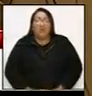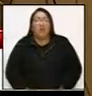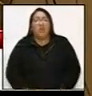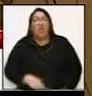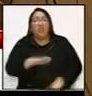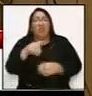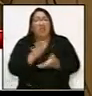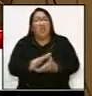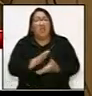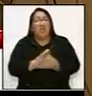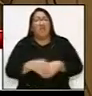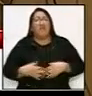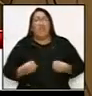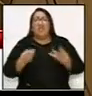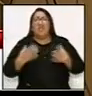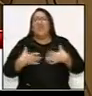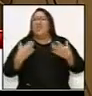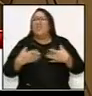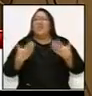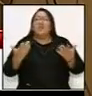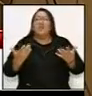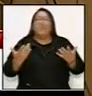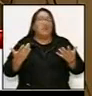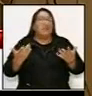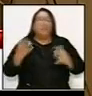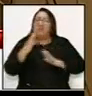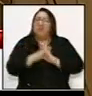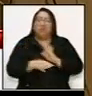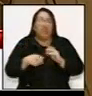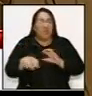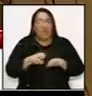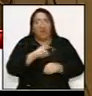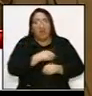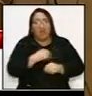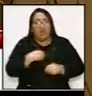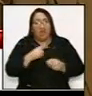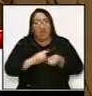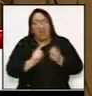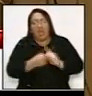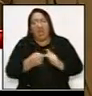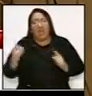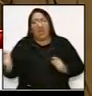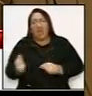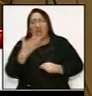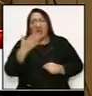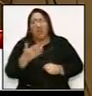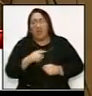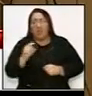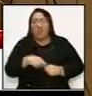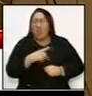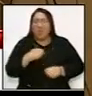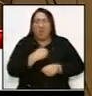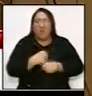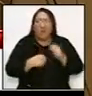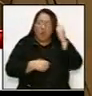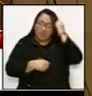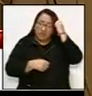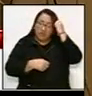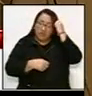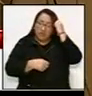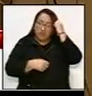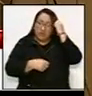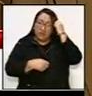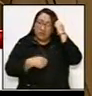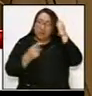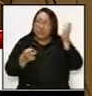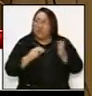y contento? Lo mínimo que tenía que haber hecho el ministro es relevarlo, es lo mínimo, porque eso